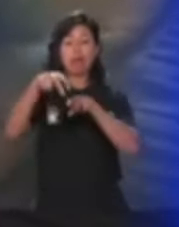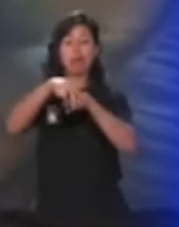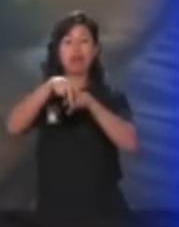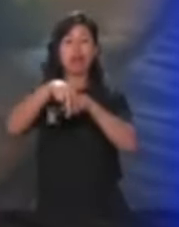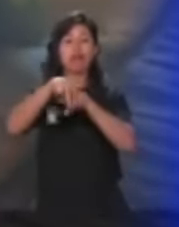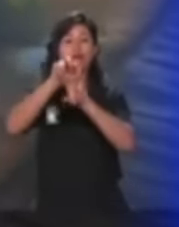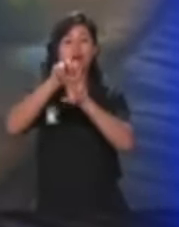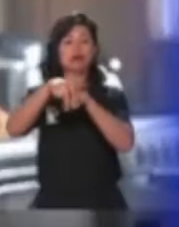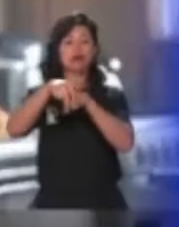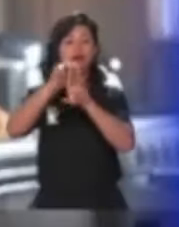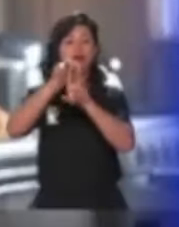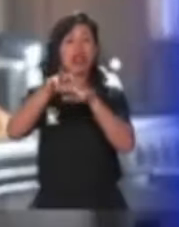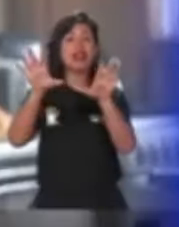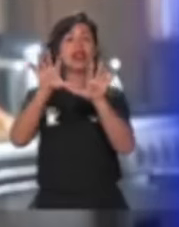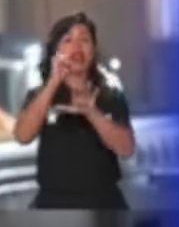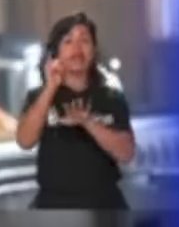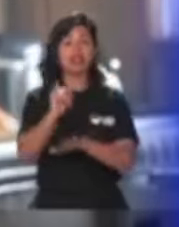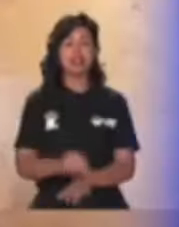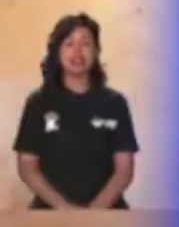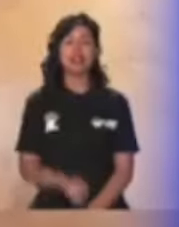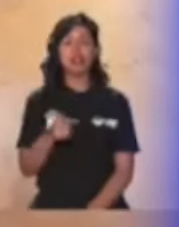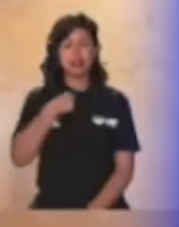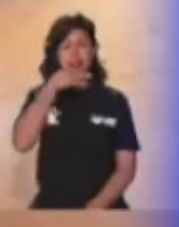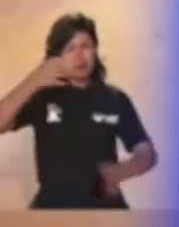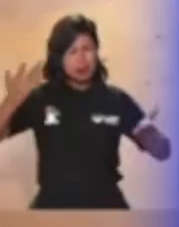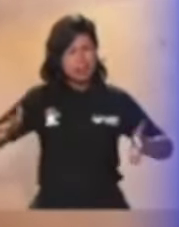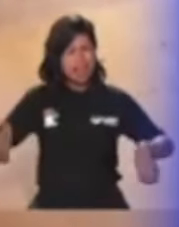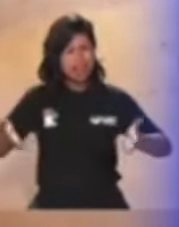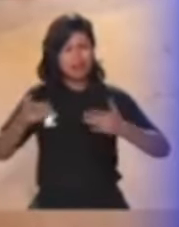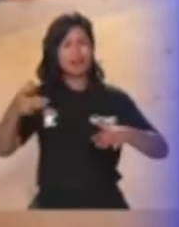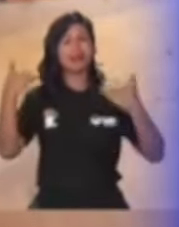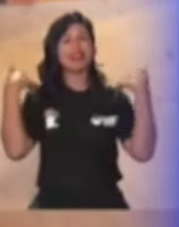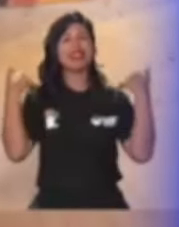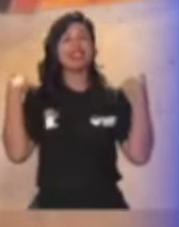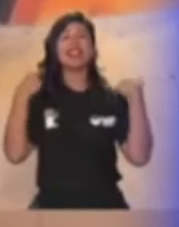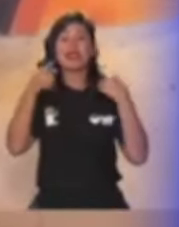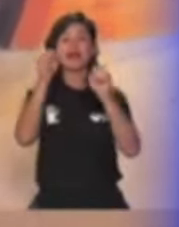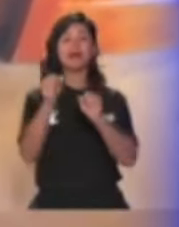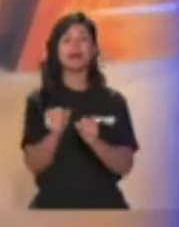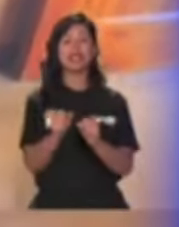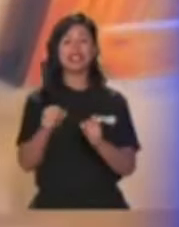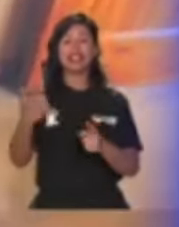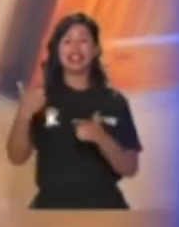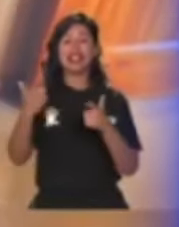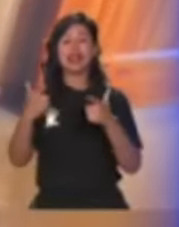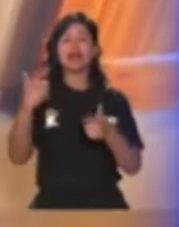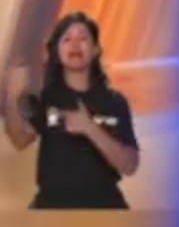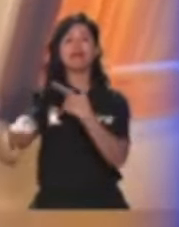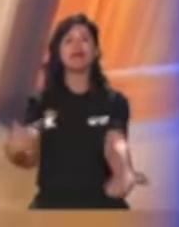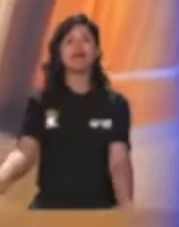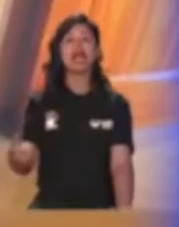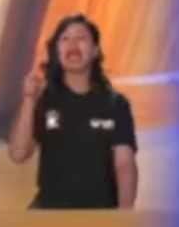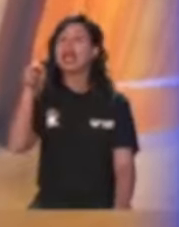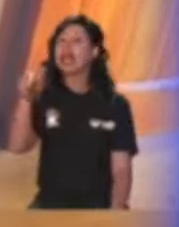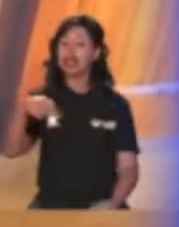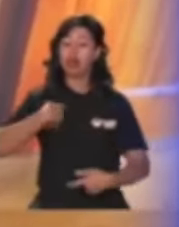levantar 10 veces. Le digo, ya Tere, los ejercicios, ya, vamos. Tú puedes. Le tiro los labios a ella. Entonces ella tiene que